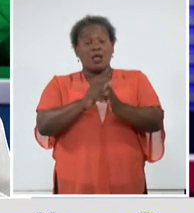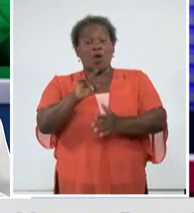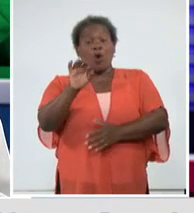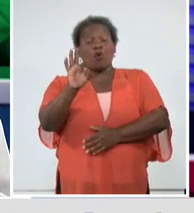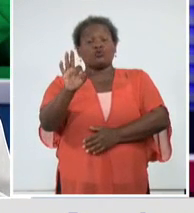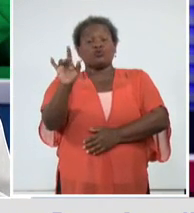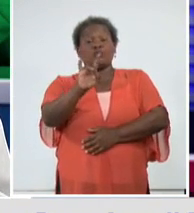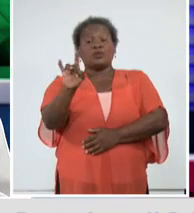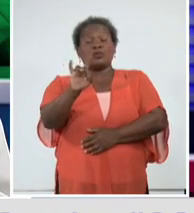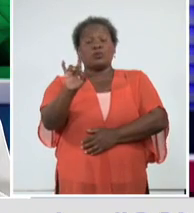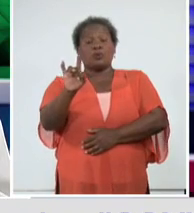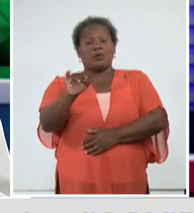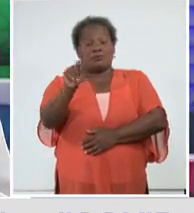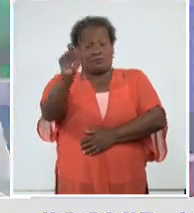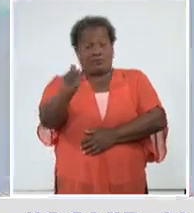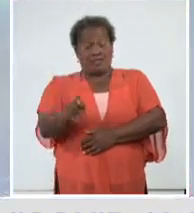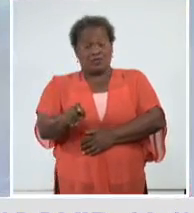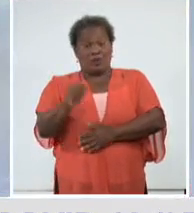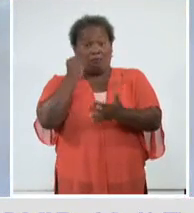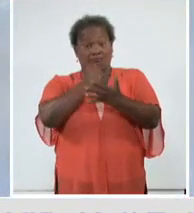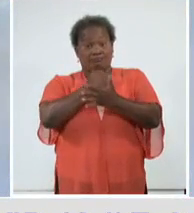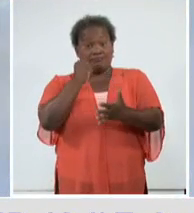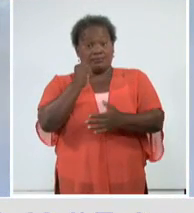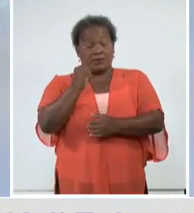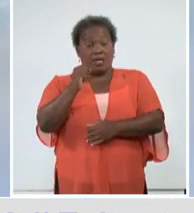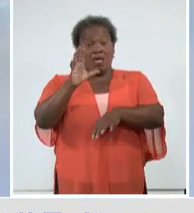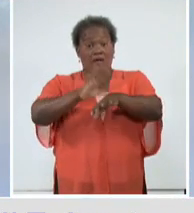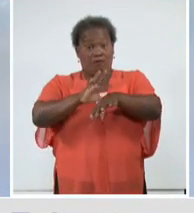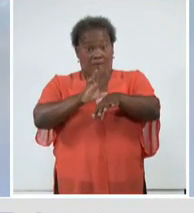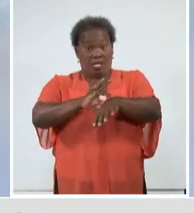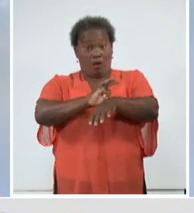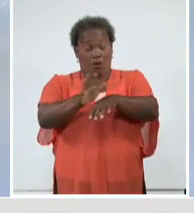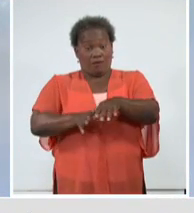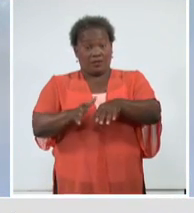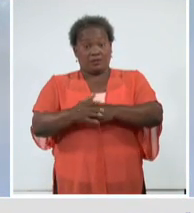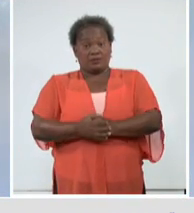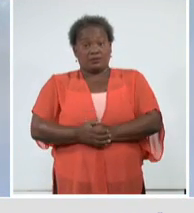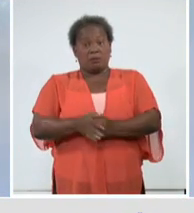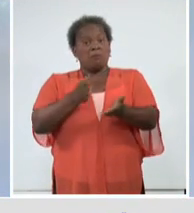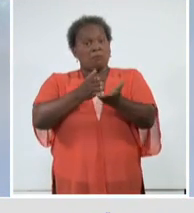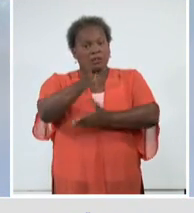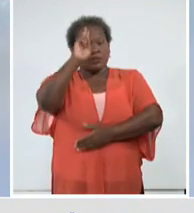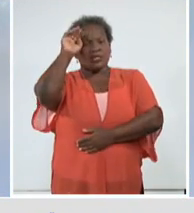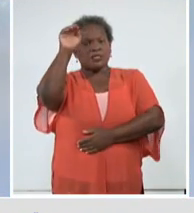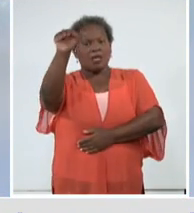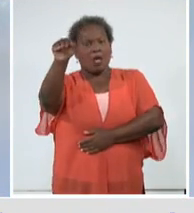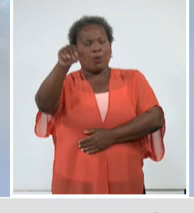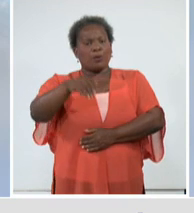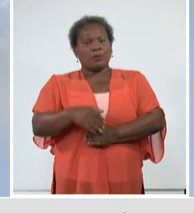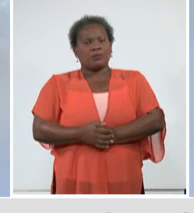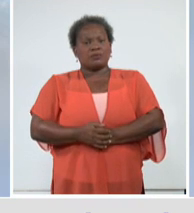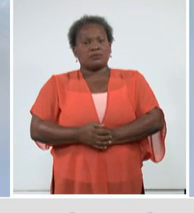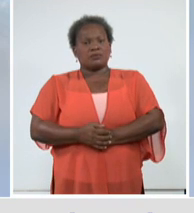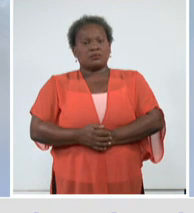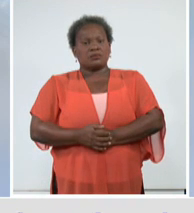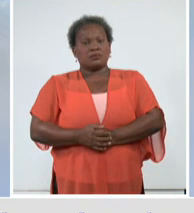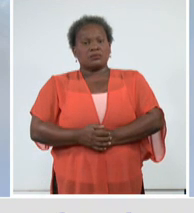439.899 pacientes diagnosticados con la enfermedad, se mantienen ingresados el